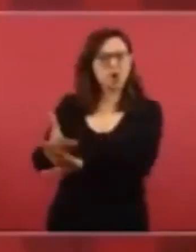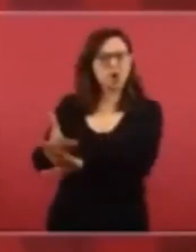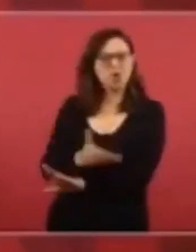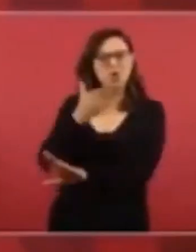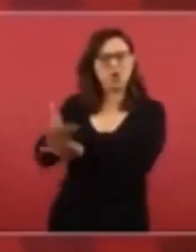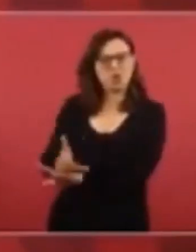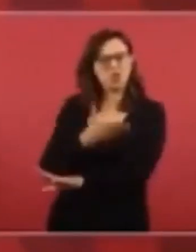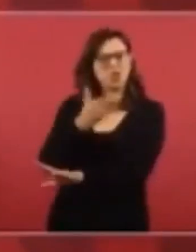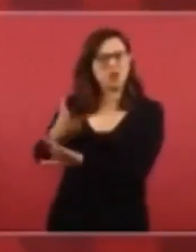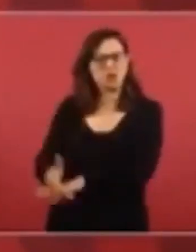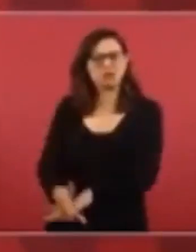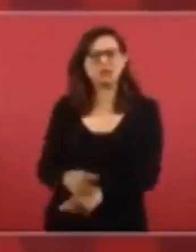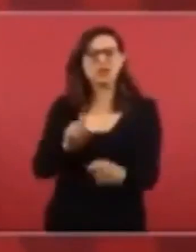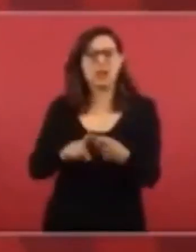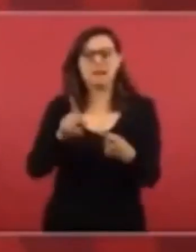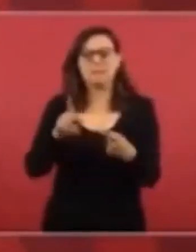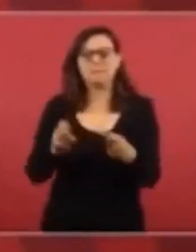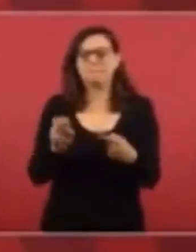Petro,